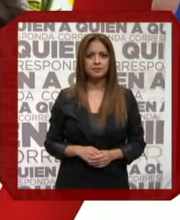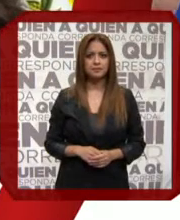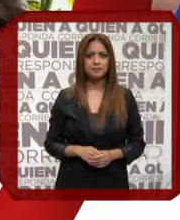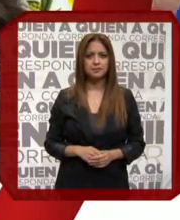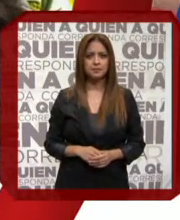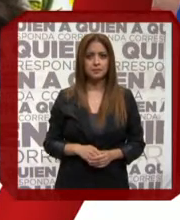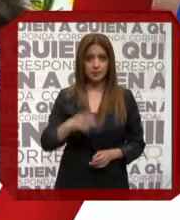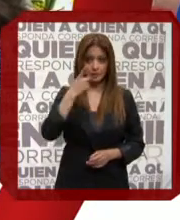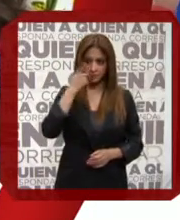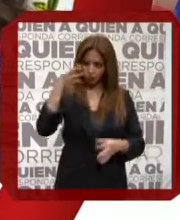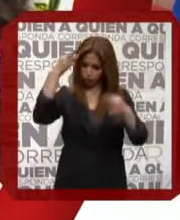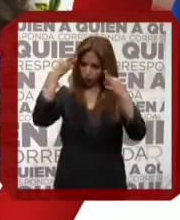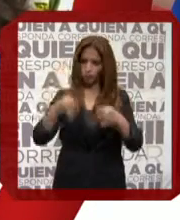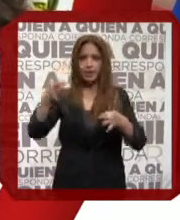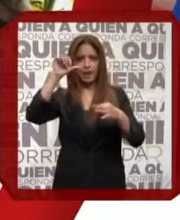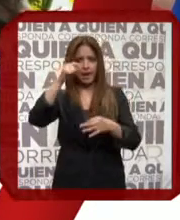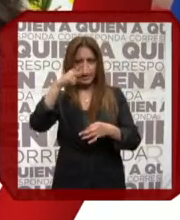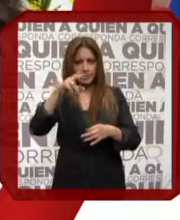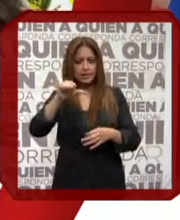una agencia.